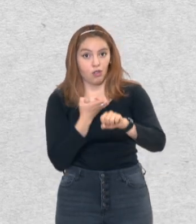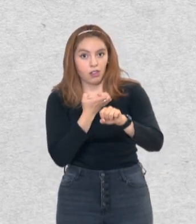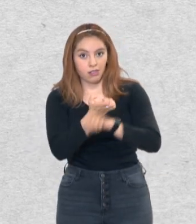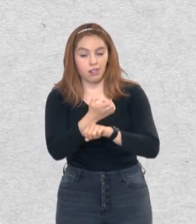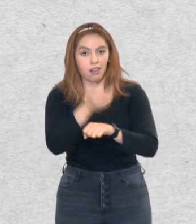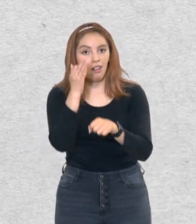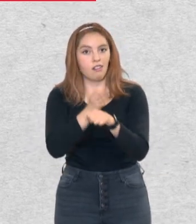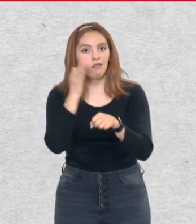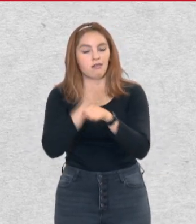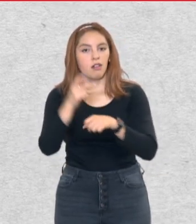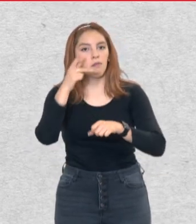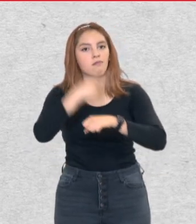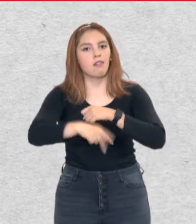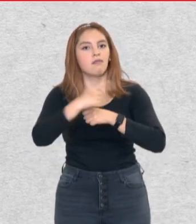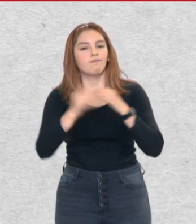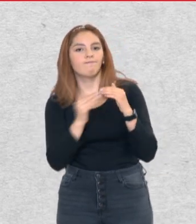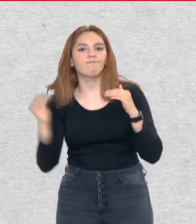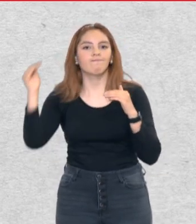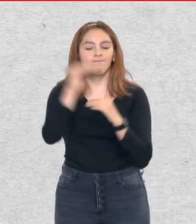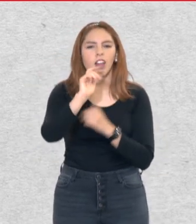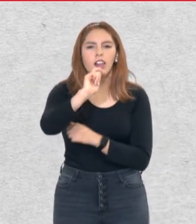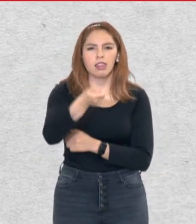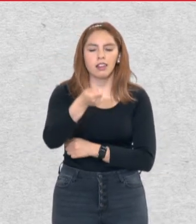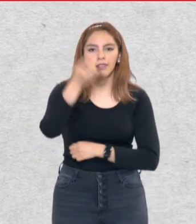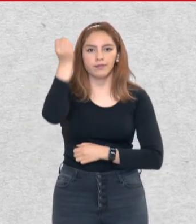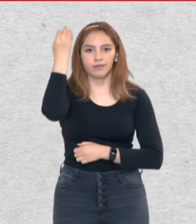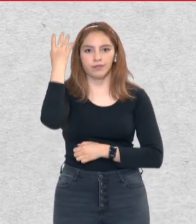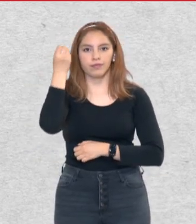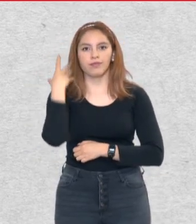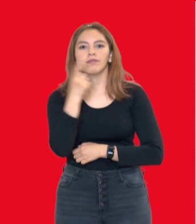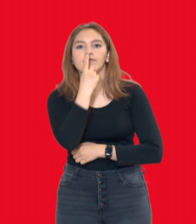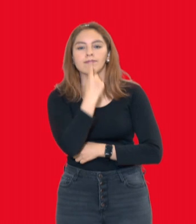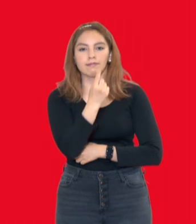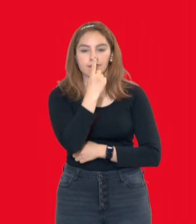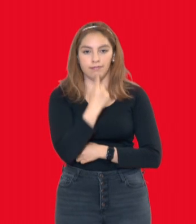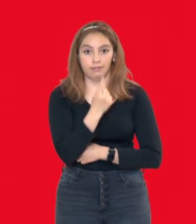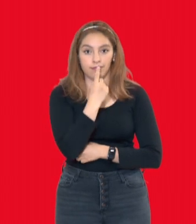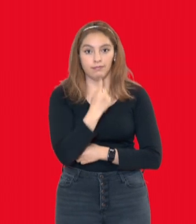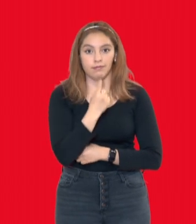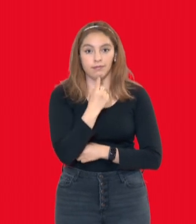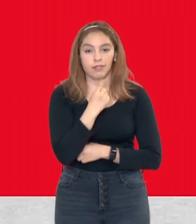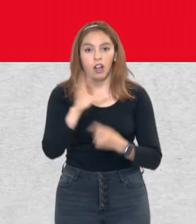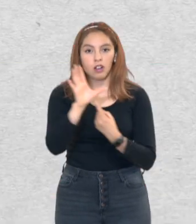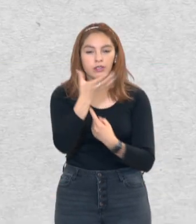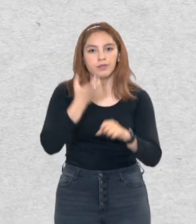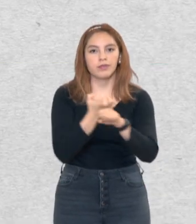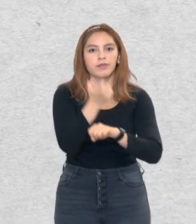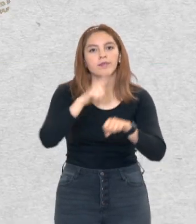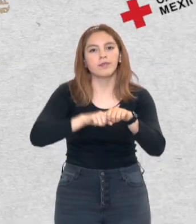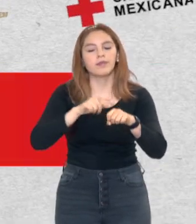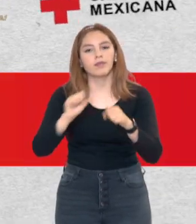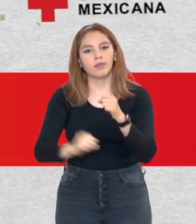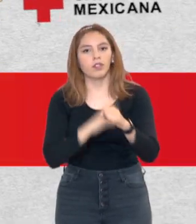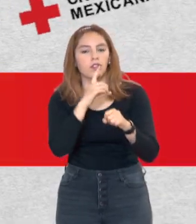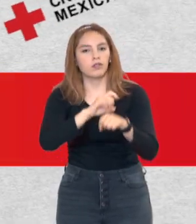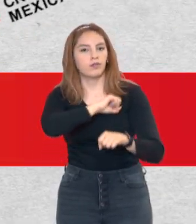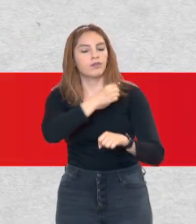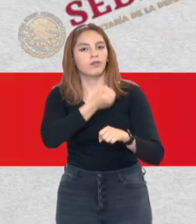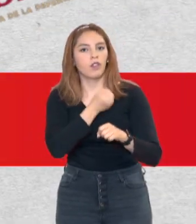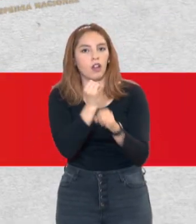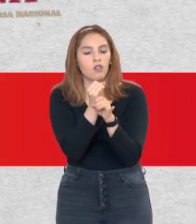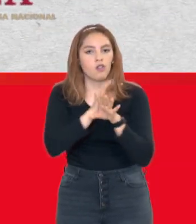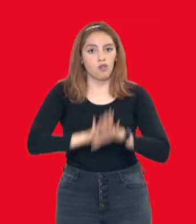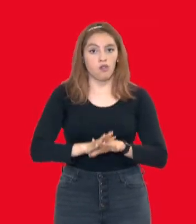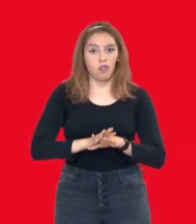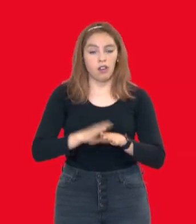Nuestro estado se encuentra en riesgo máximo, lo que significa que estamos en semáforo rojo. El Comité Estatal para la Seguridad en